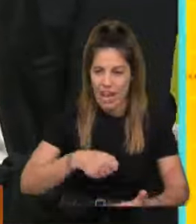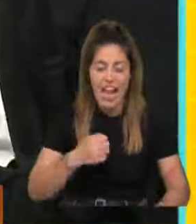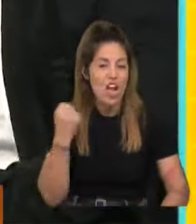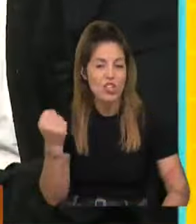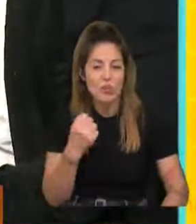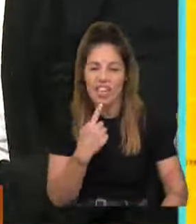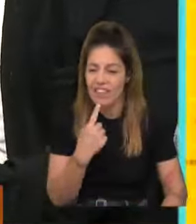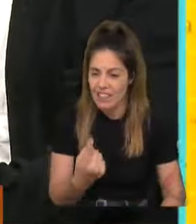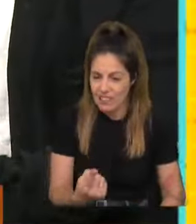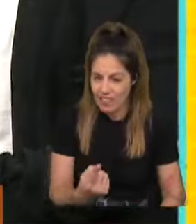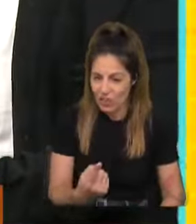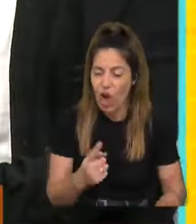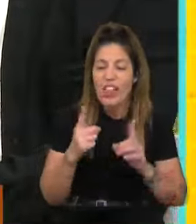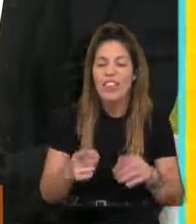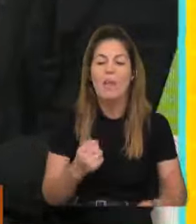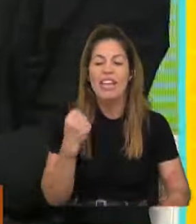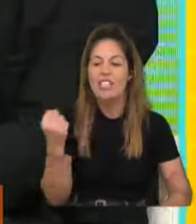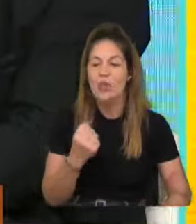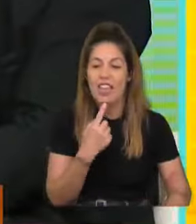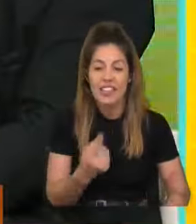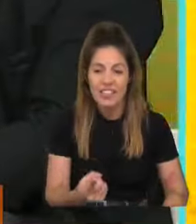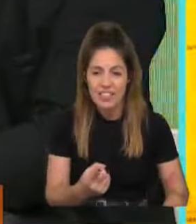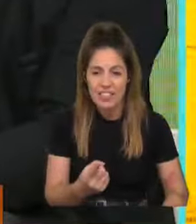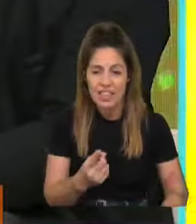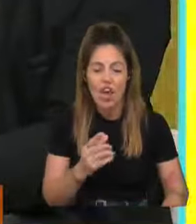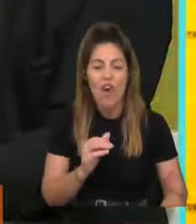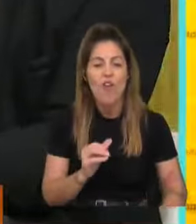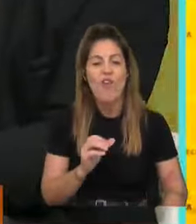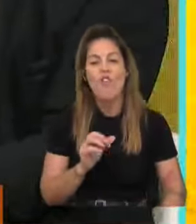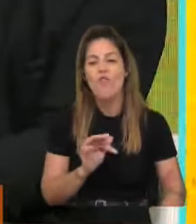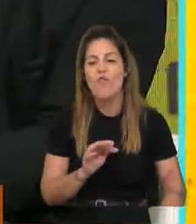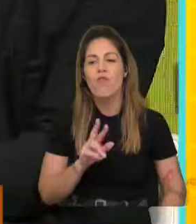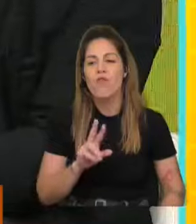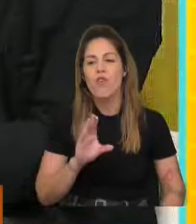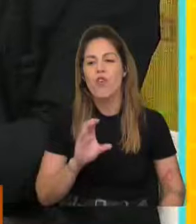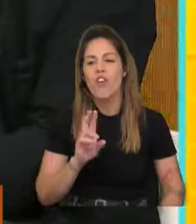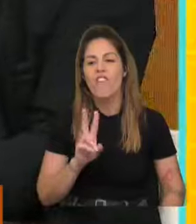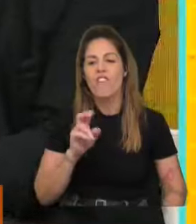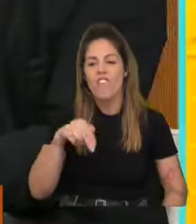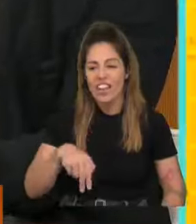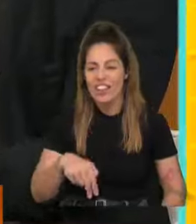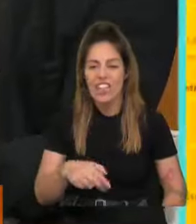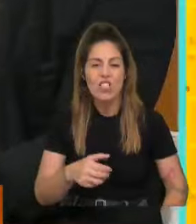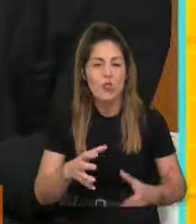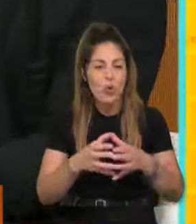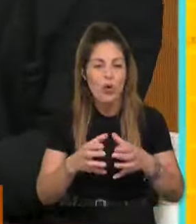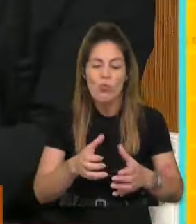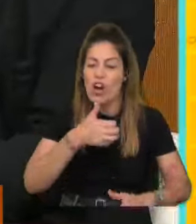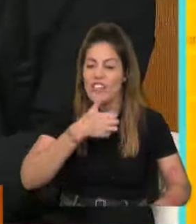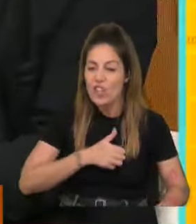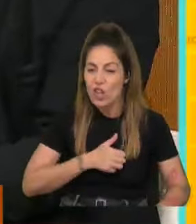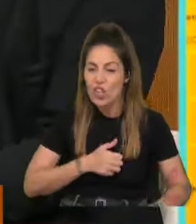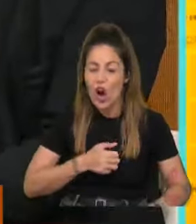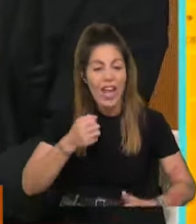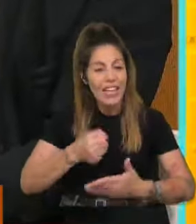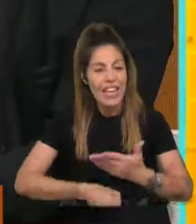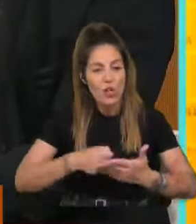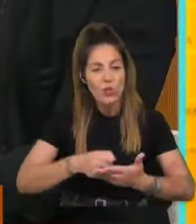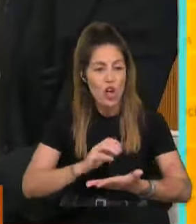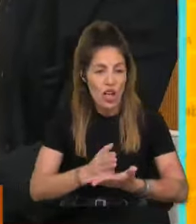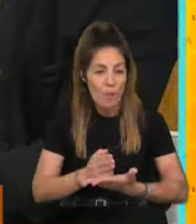decirlo también es muy importante decir que está fugan que es una organización histórica y queo una batalla fundamental en medio de la dictadura por el derecho a la